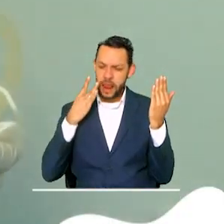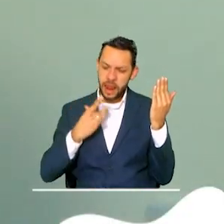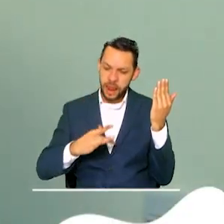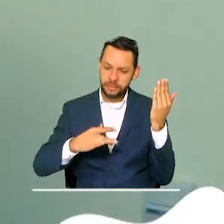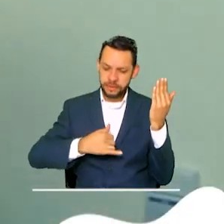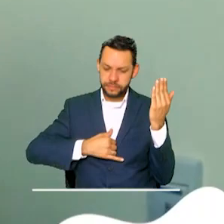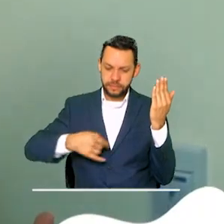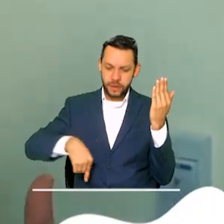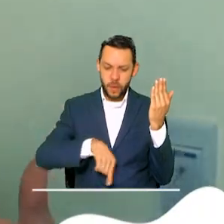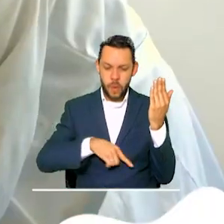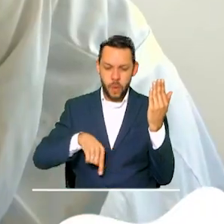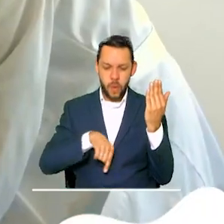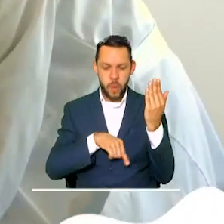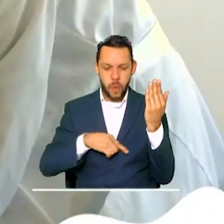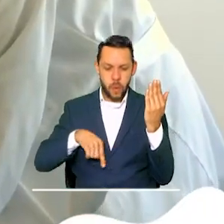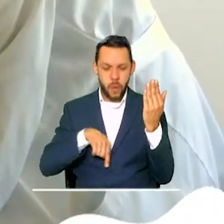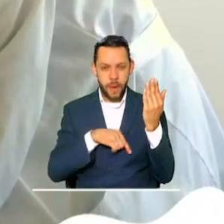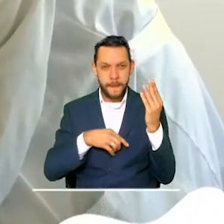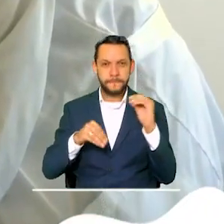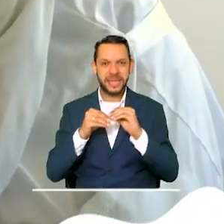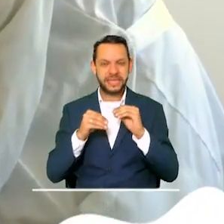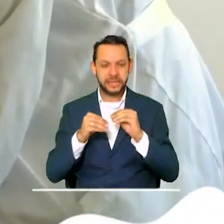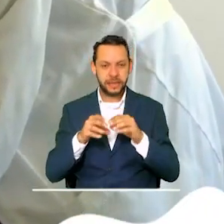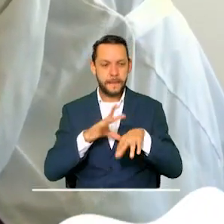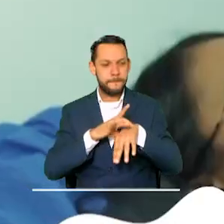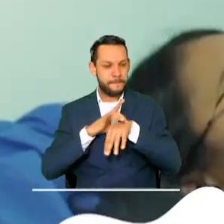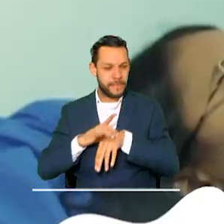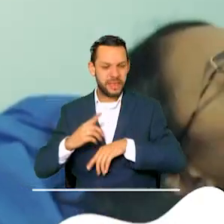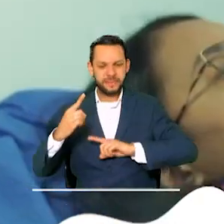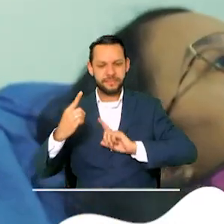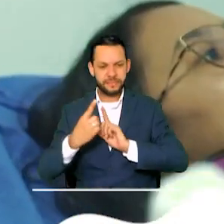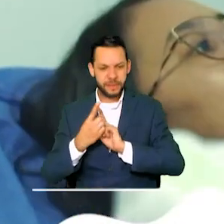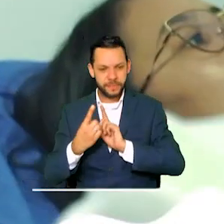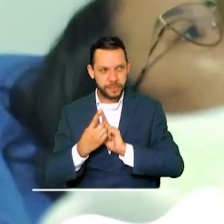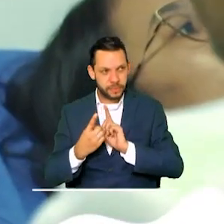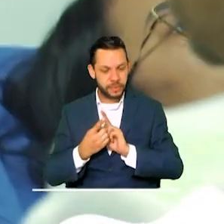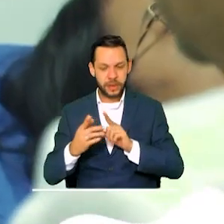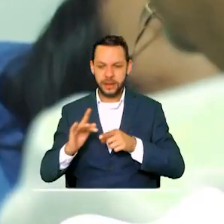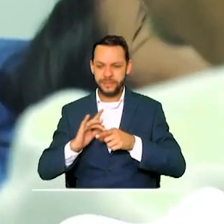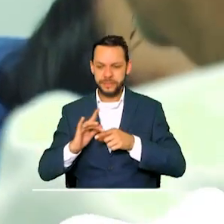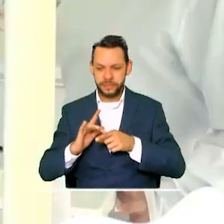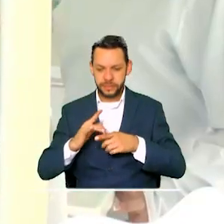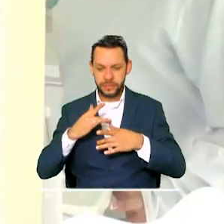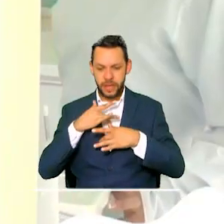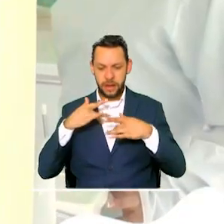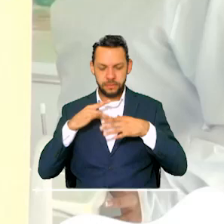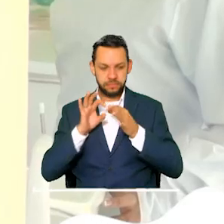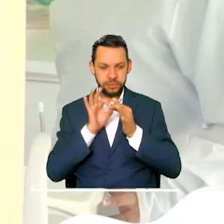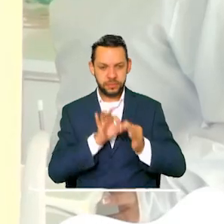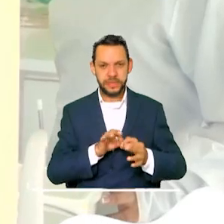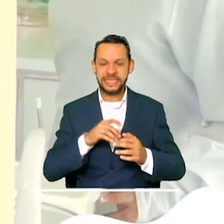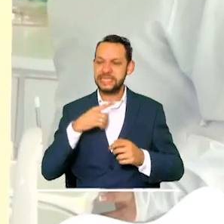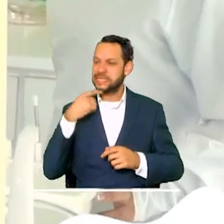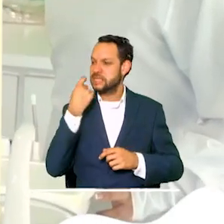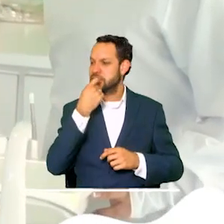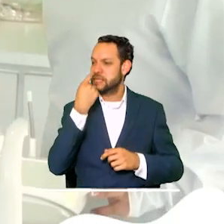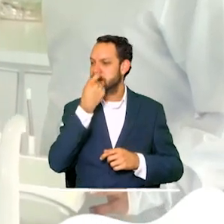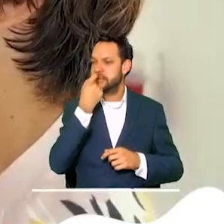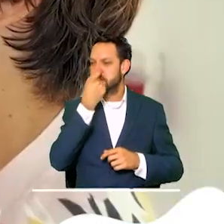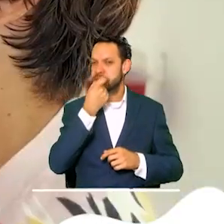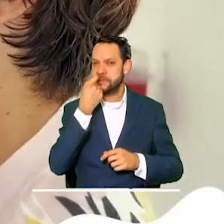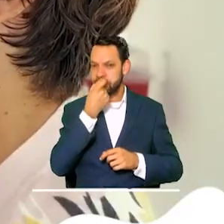con enema de café, consultas médicas, diagnósticos clínicos, odontología